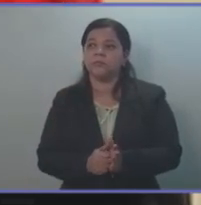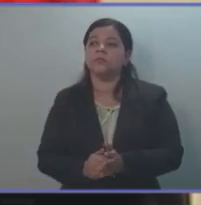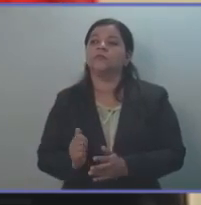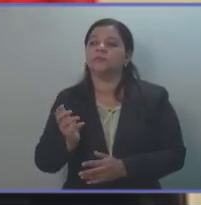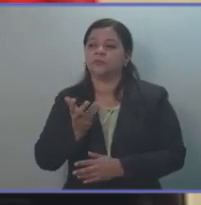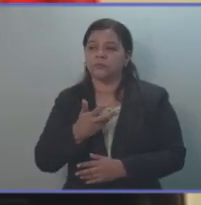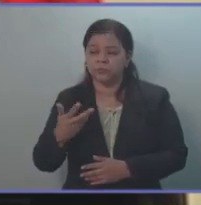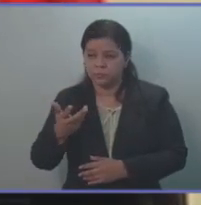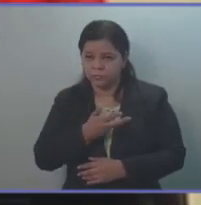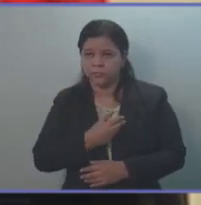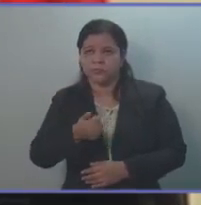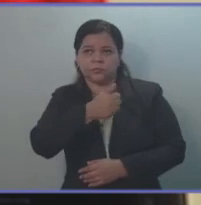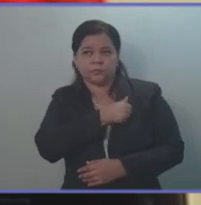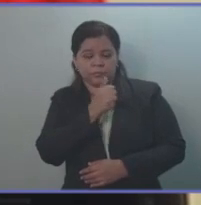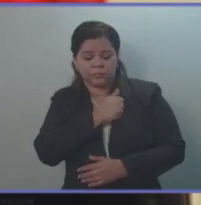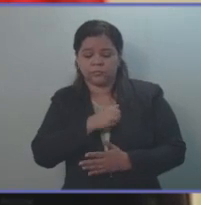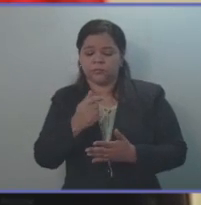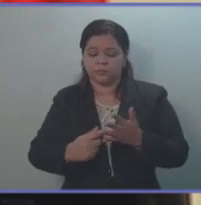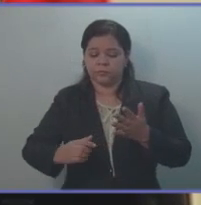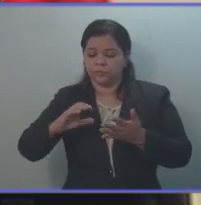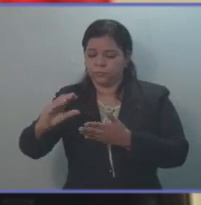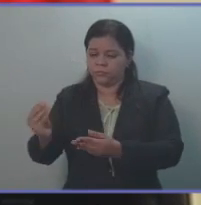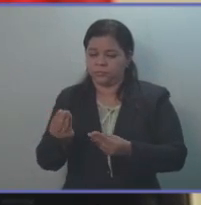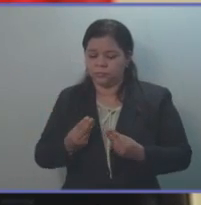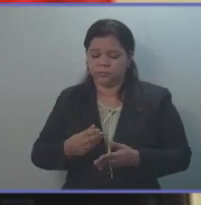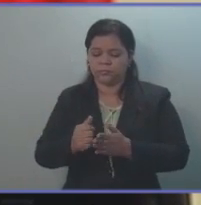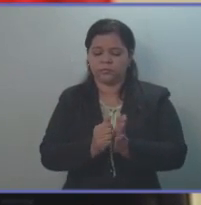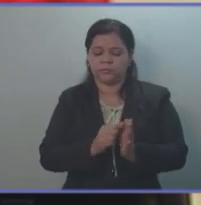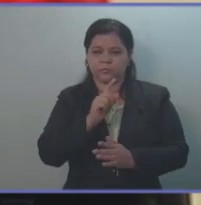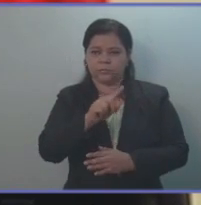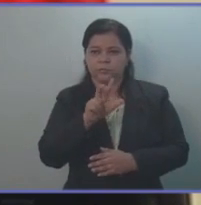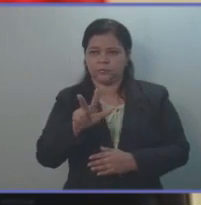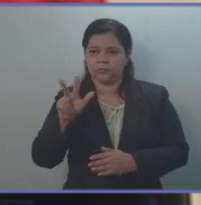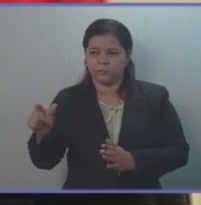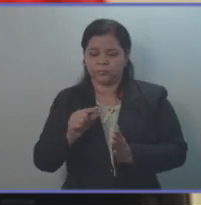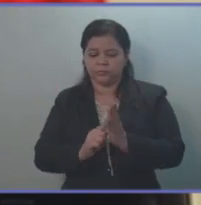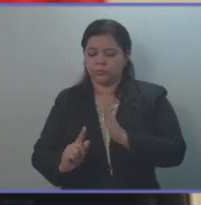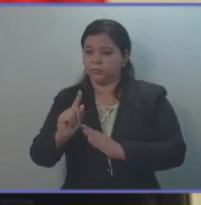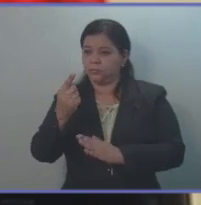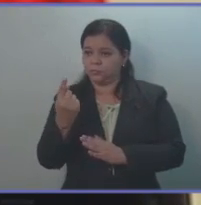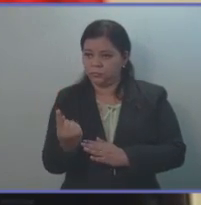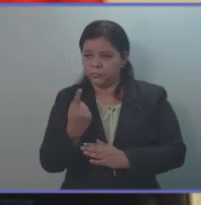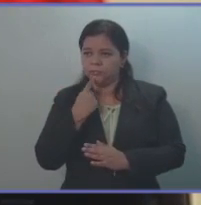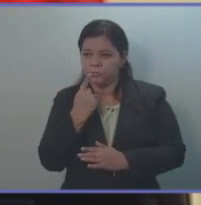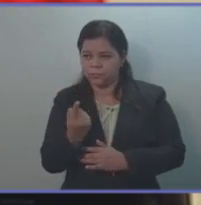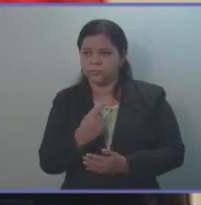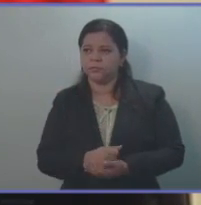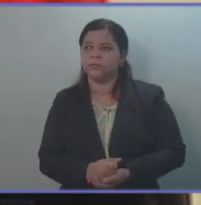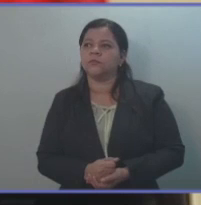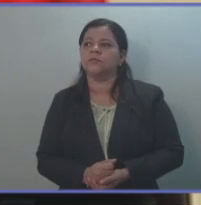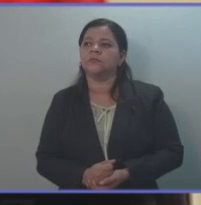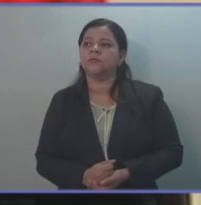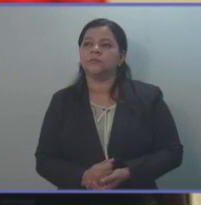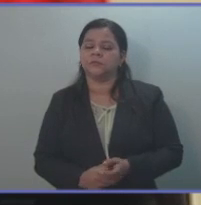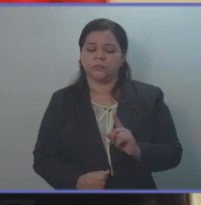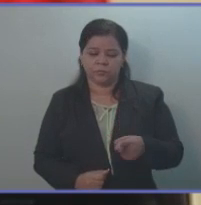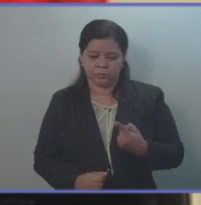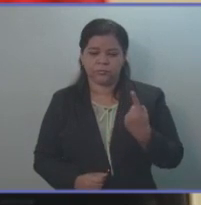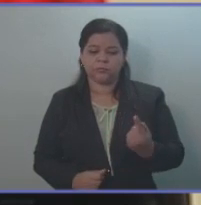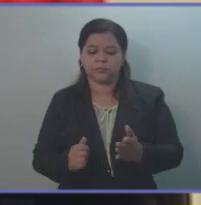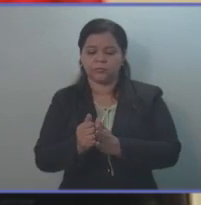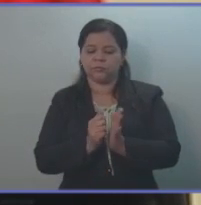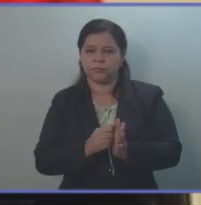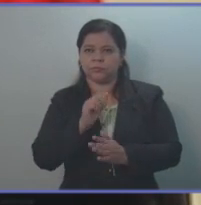en ejercicio de la potestad constitucional que nos confiere el artículo 133 ordinal primero, exponemos al Honorable Pleno Legislativo. 1. Que el